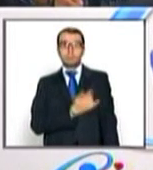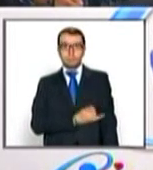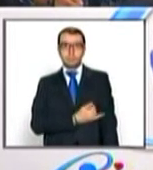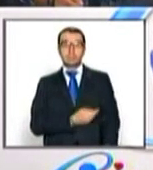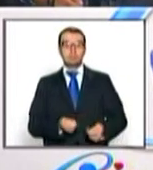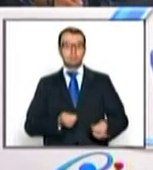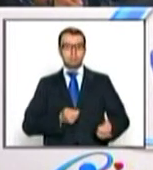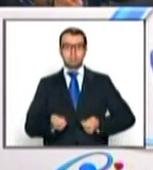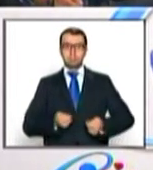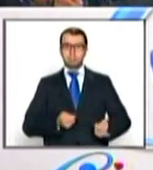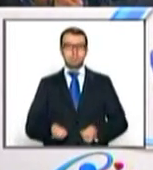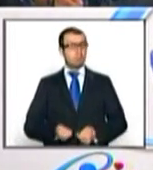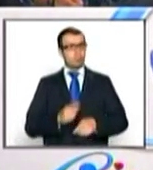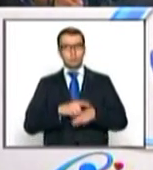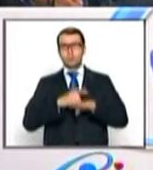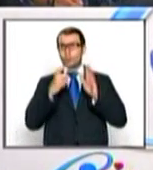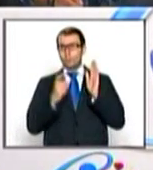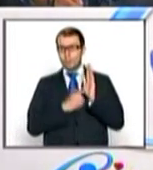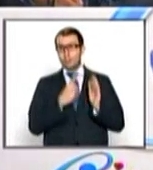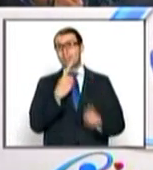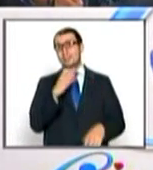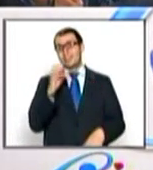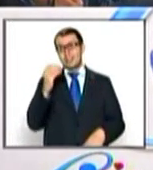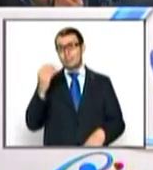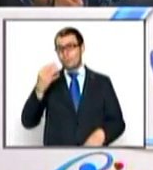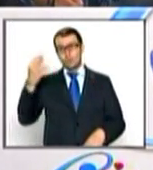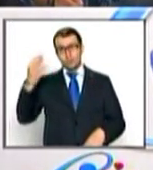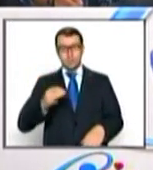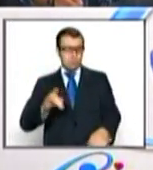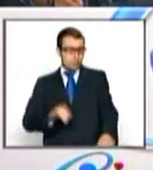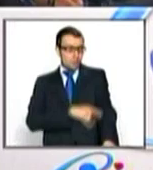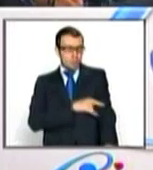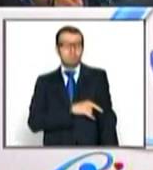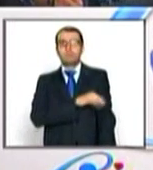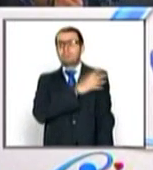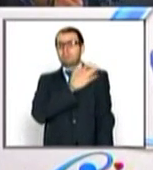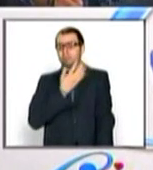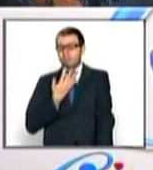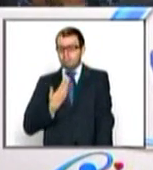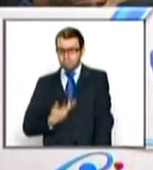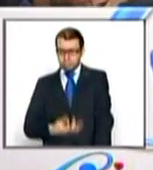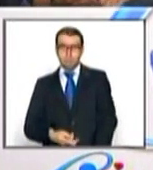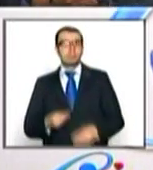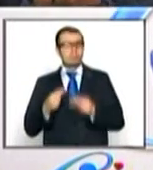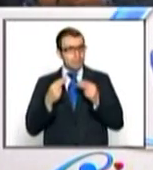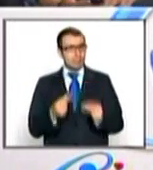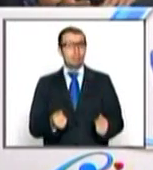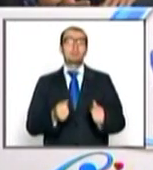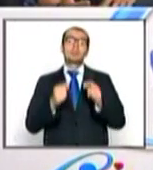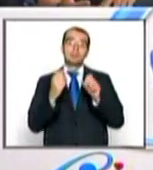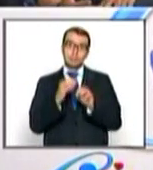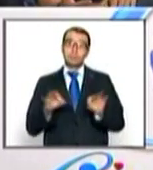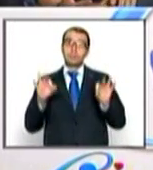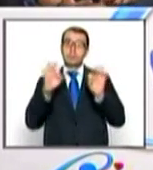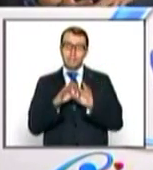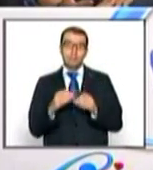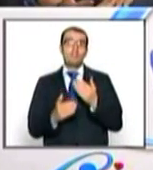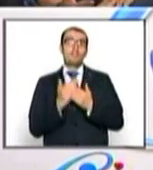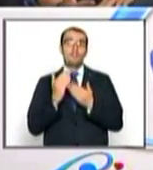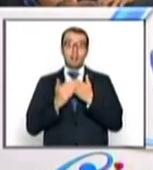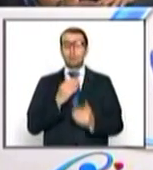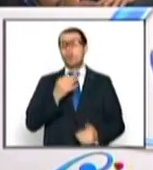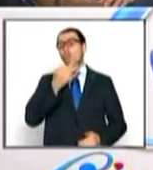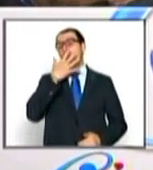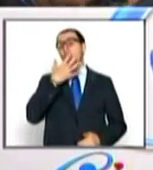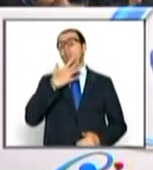es del 100%. El 100% del medicamento hace un efecto directo y por eso los resultados son más rápidos, son mucho más evidentes, son más